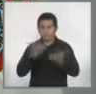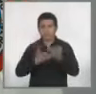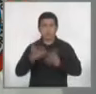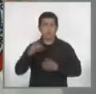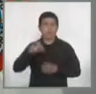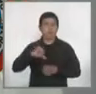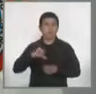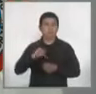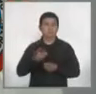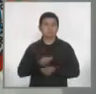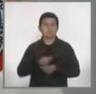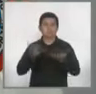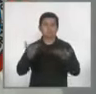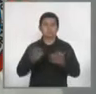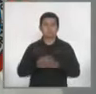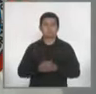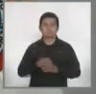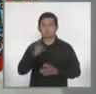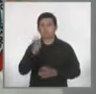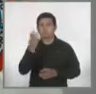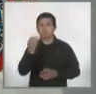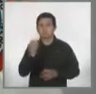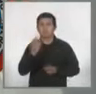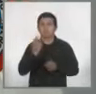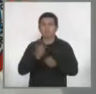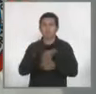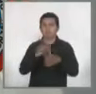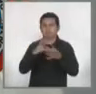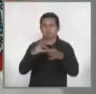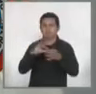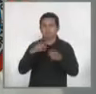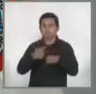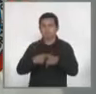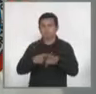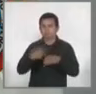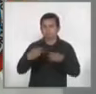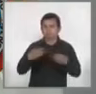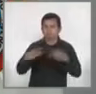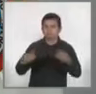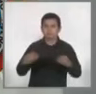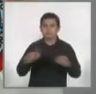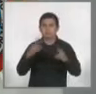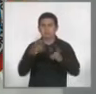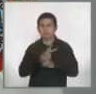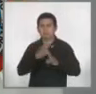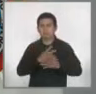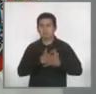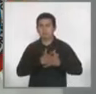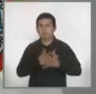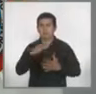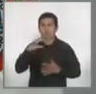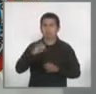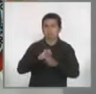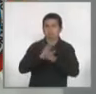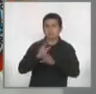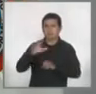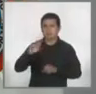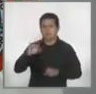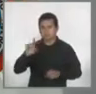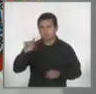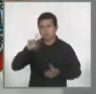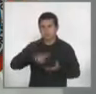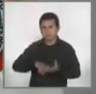día de hoy, 9 de septiembre, me permito dar el panorama epidemiológico de enfermedad respiratoria por COVID-19 en el estado de